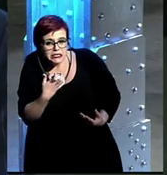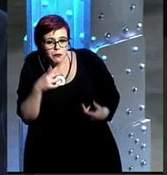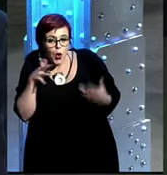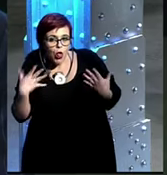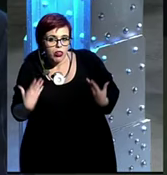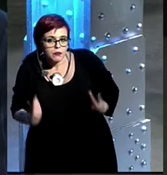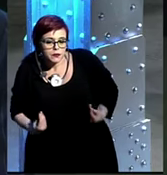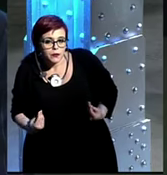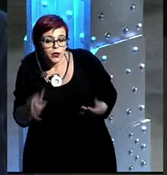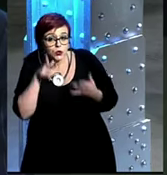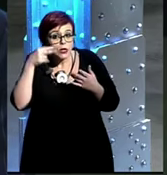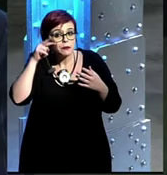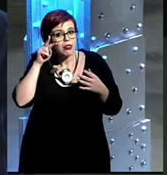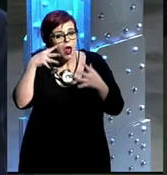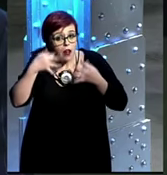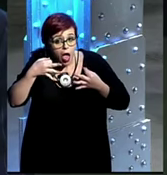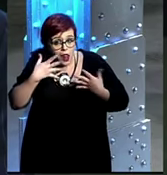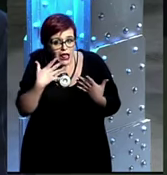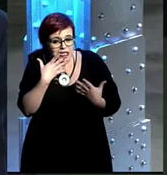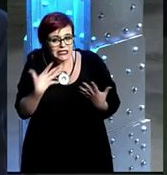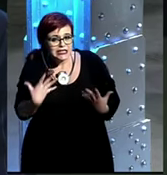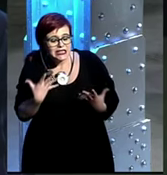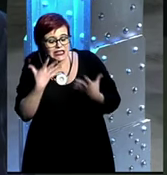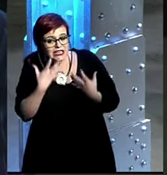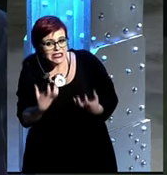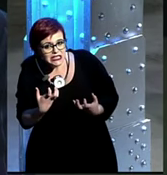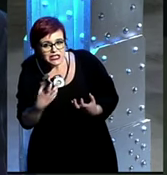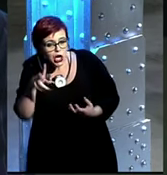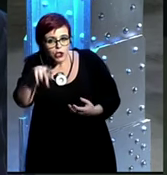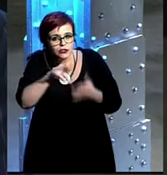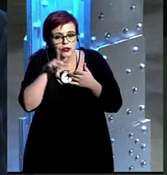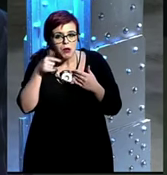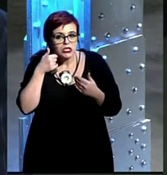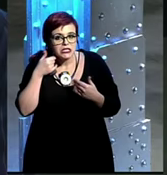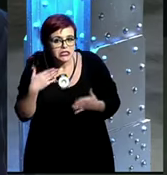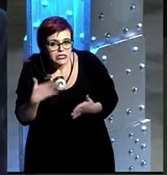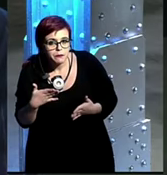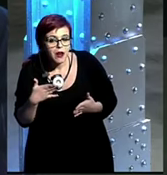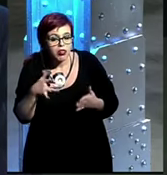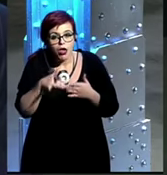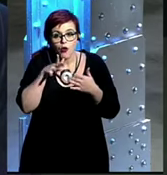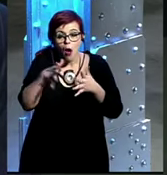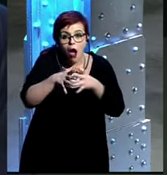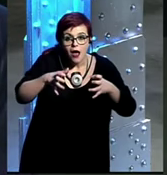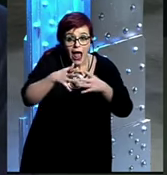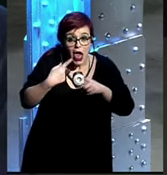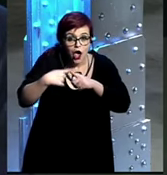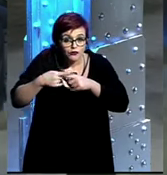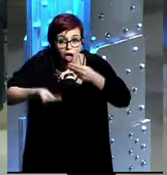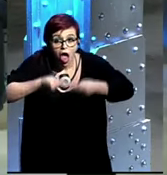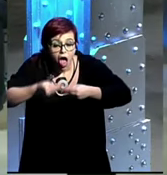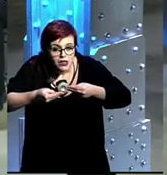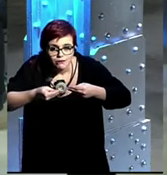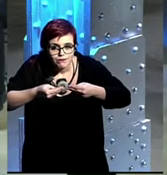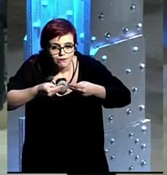es primariamente una experiencia de tristeza, es primariamente una experiencia de pérdida de voluntad y de la habilidad de seguir adelante, de